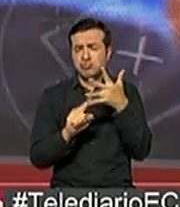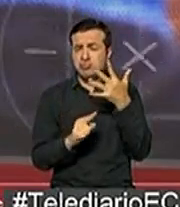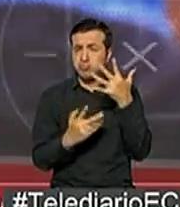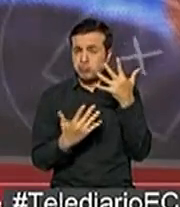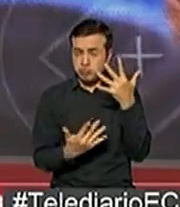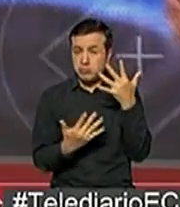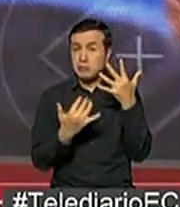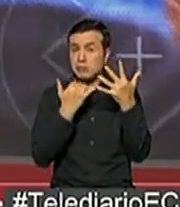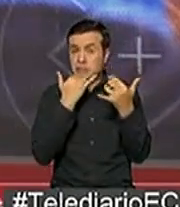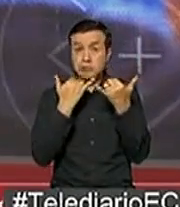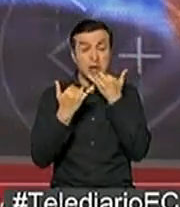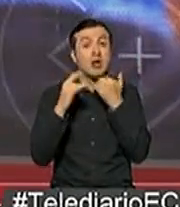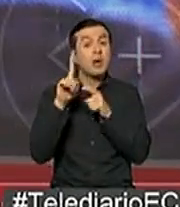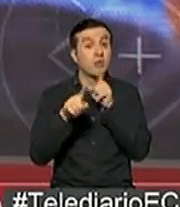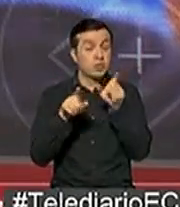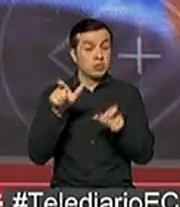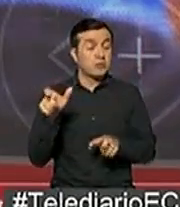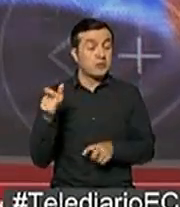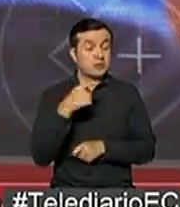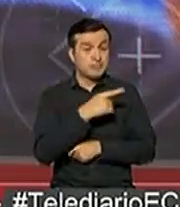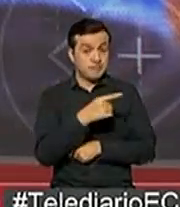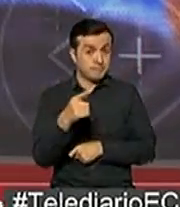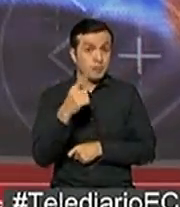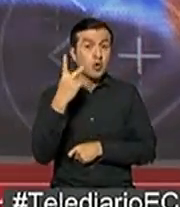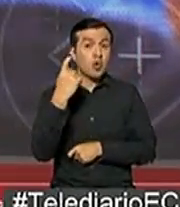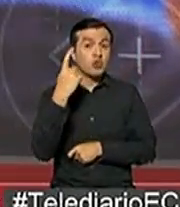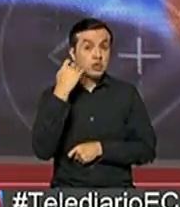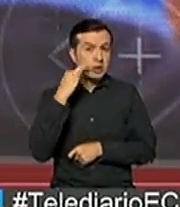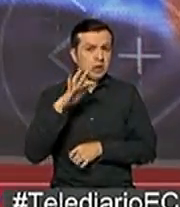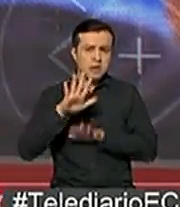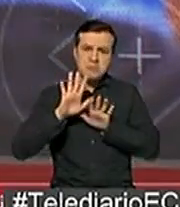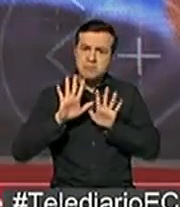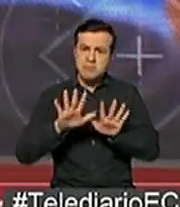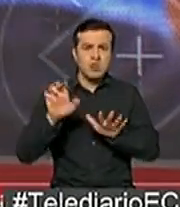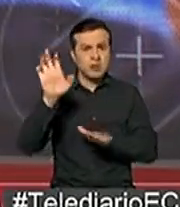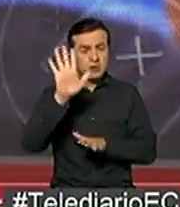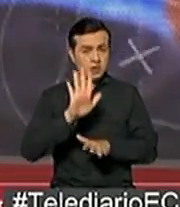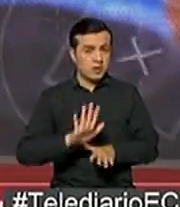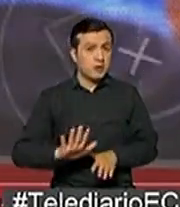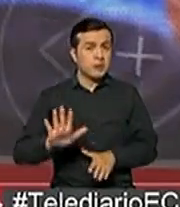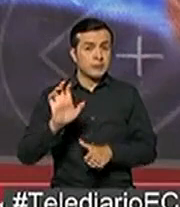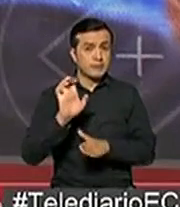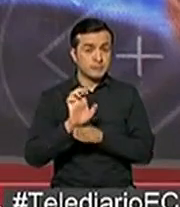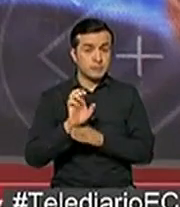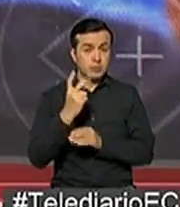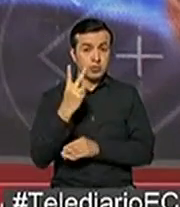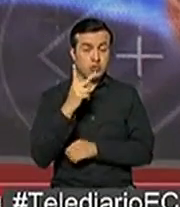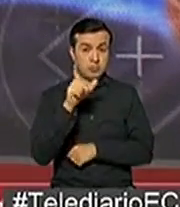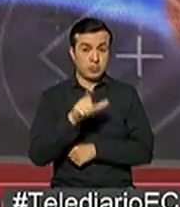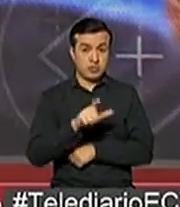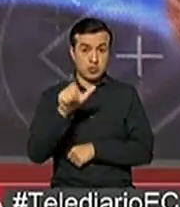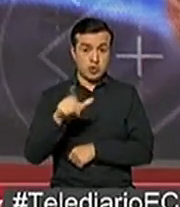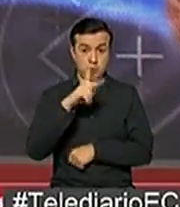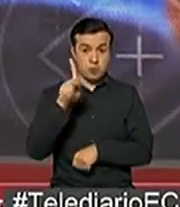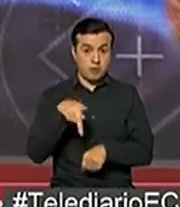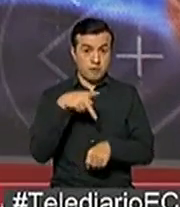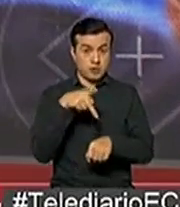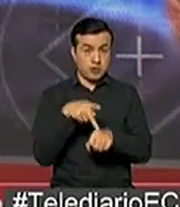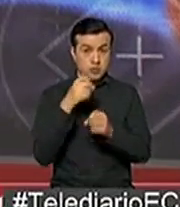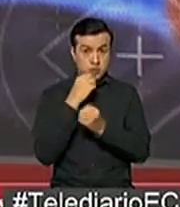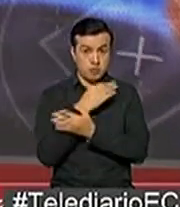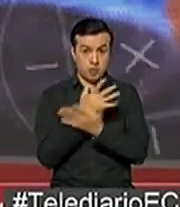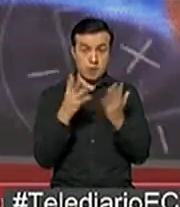fueron cometidos por ciertos manifestantes durante los 11 días de protestas a nivel nacional dos analistas jurídicos recalcan que la